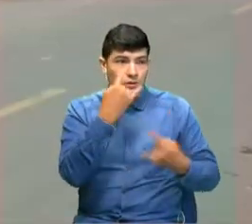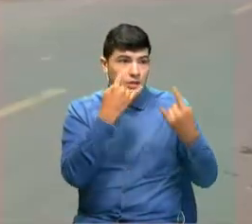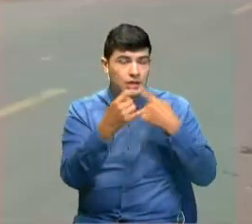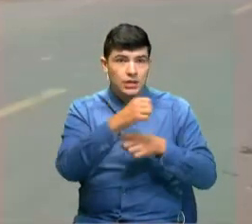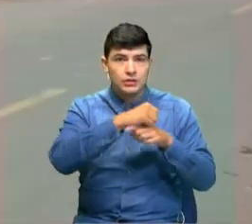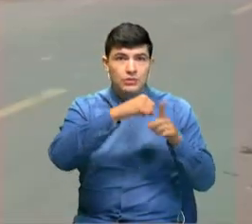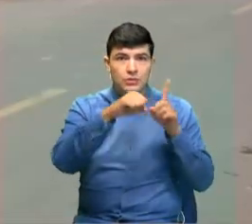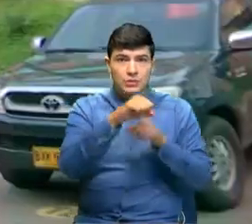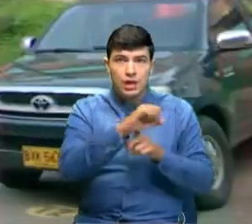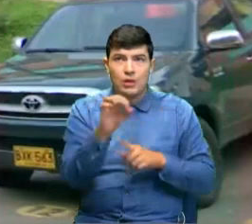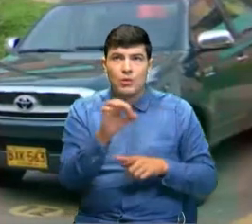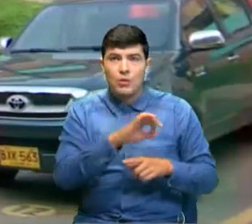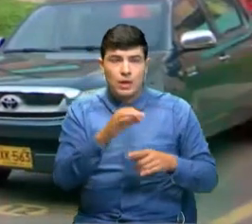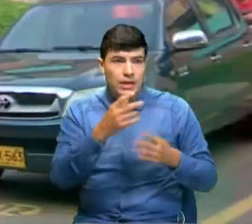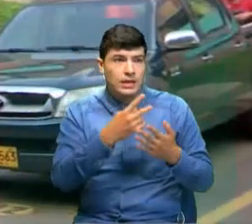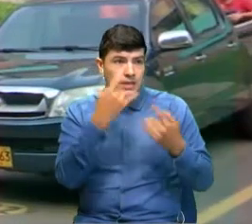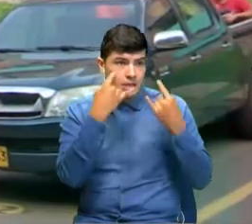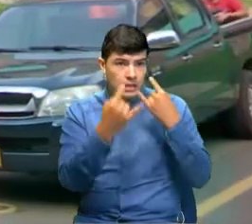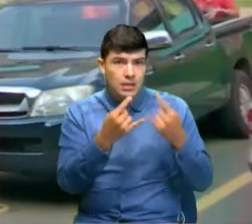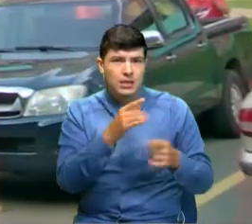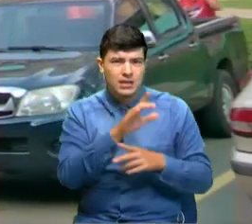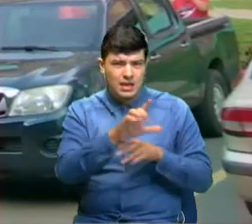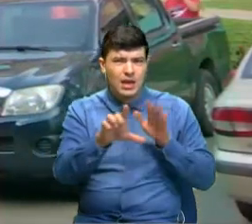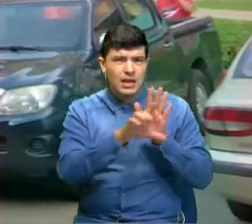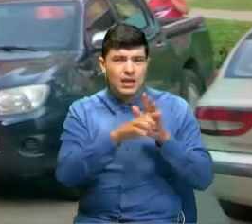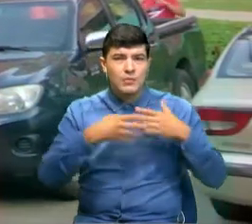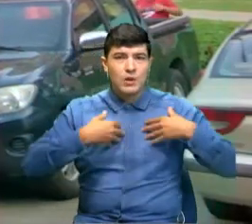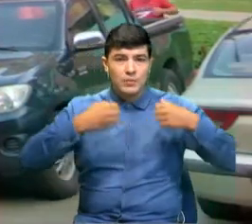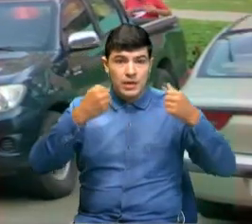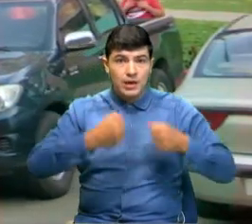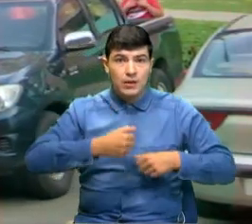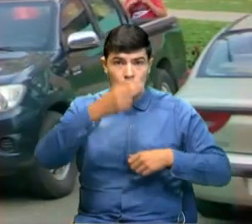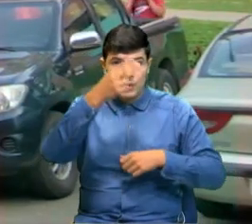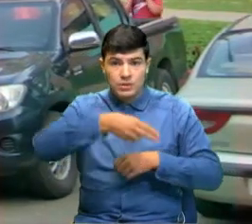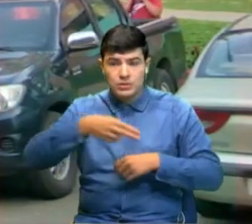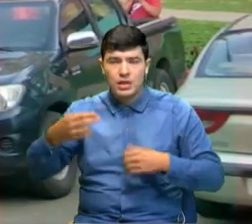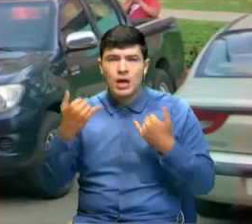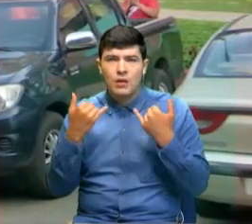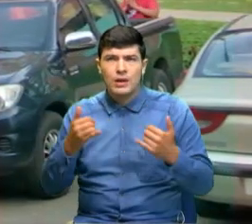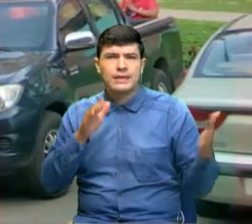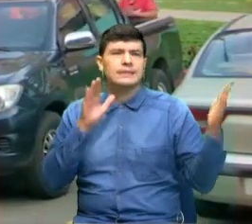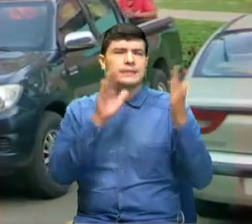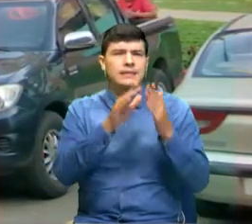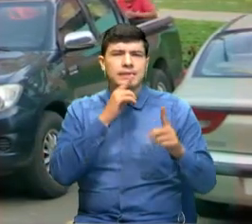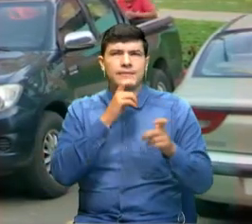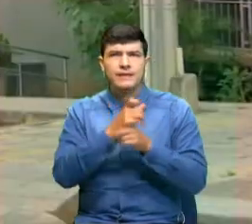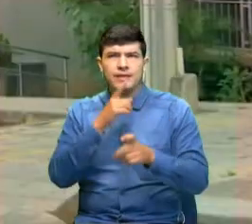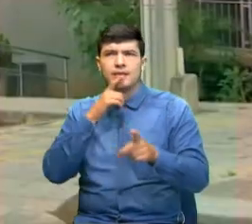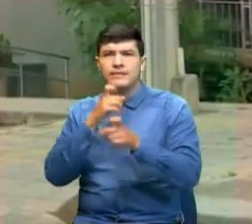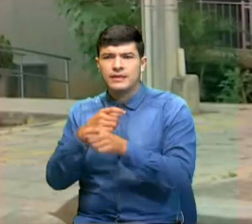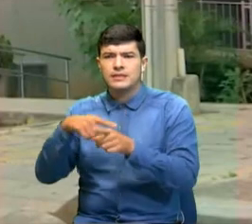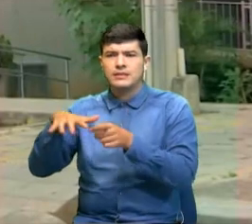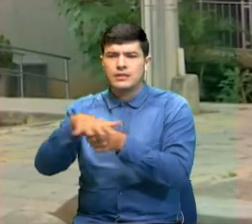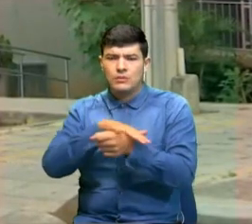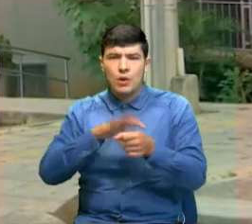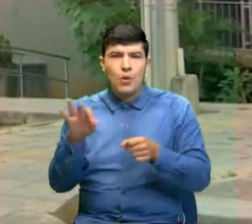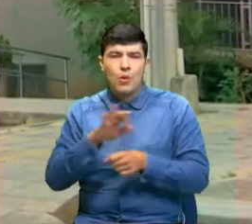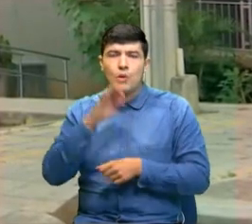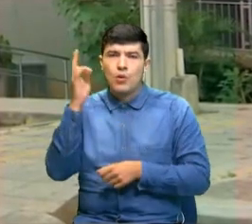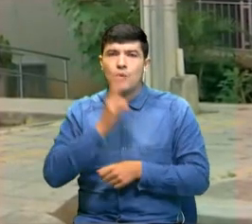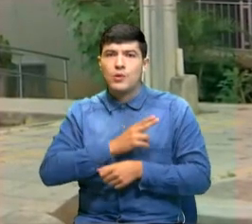o prioritario y son regidos bajo la ley de propiedad horizontal llegan a enfrentarse con nuevas obligaciones y